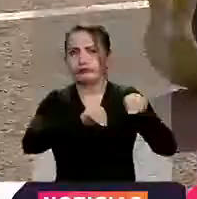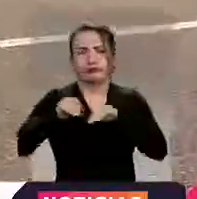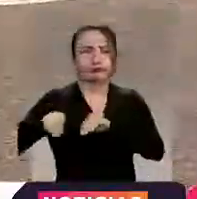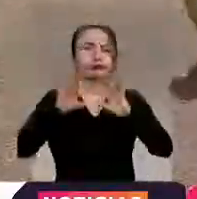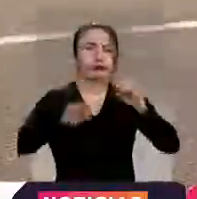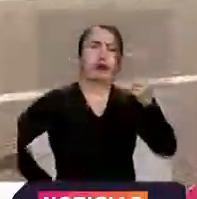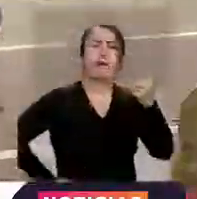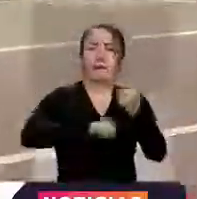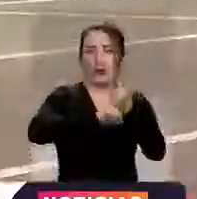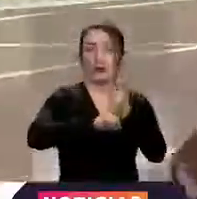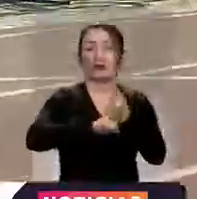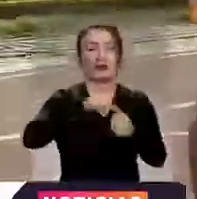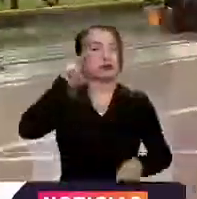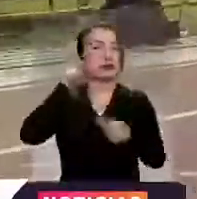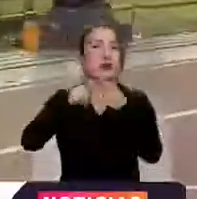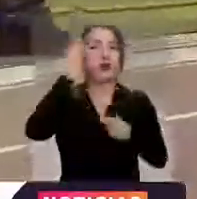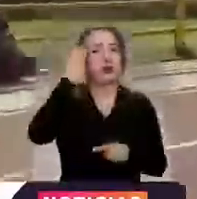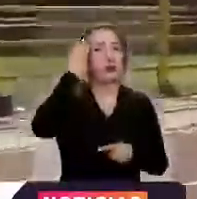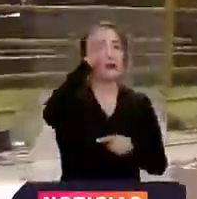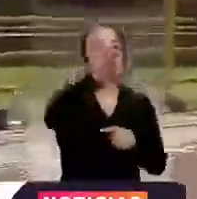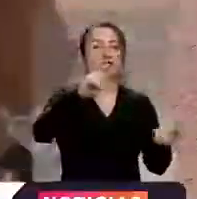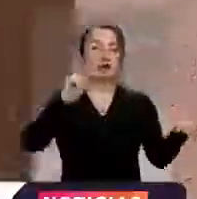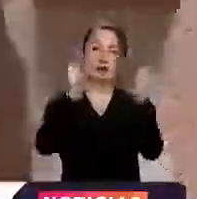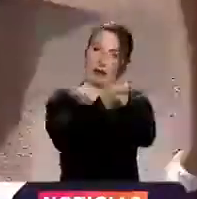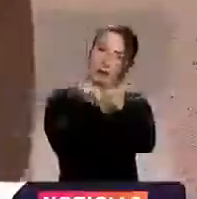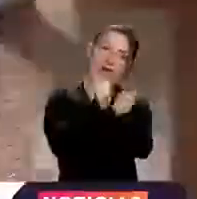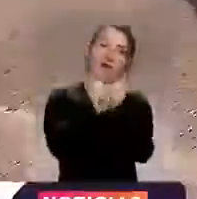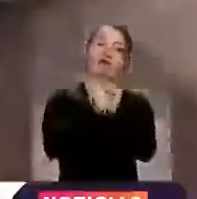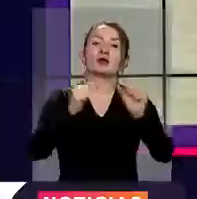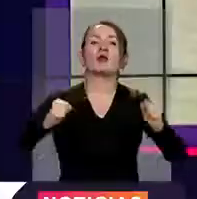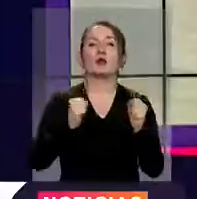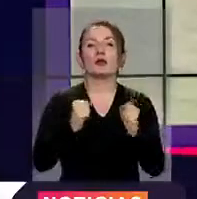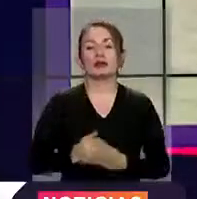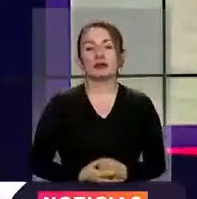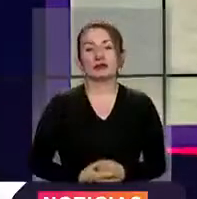talento y apoyo, pensando en el futuro y el recambio del deporte bogotano. Del 9.